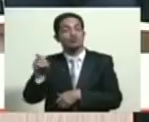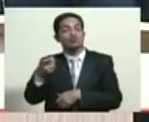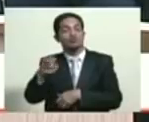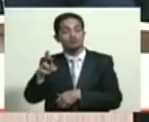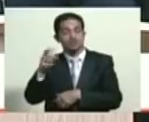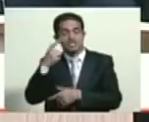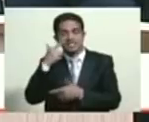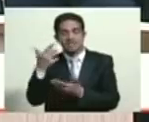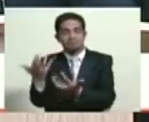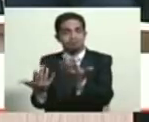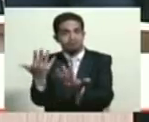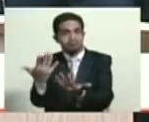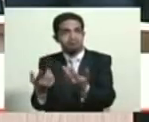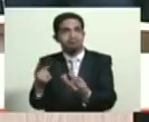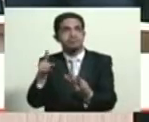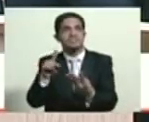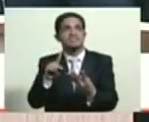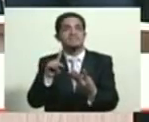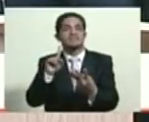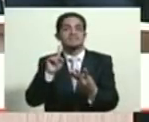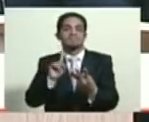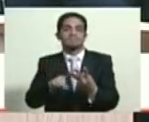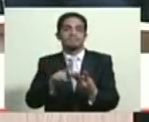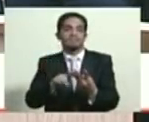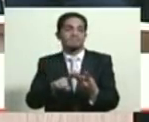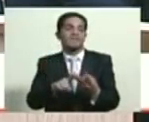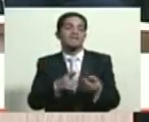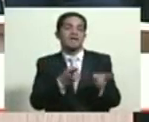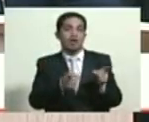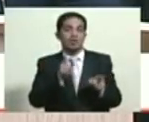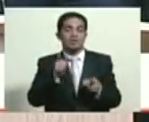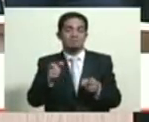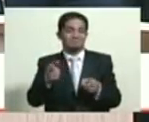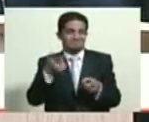Ni que decir de la restitución de los equipos que se dañaron allí.